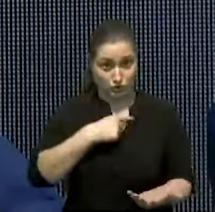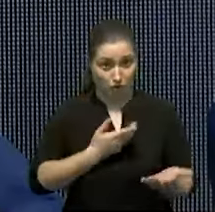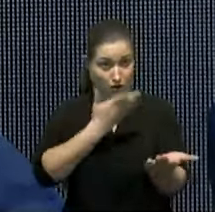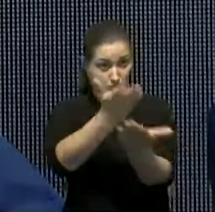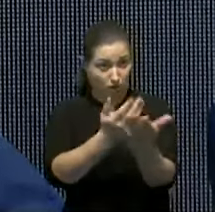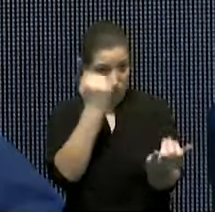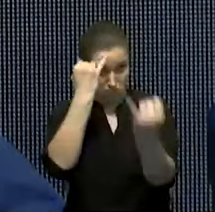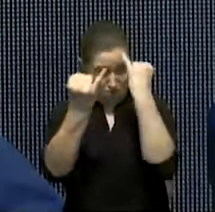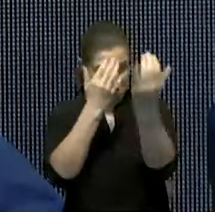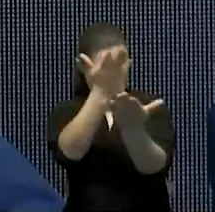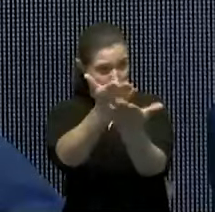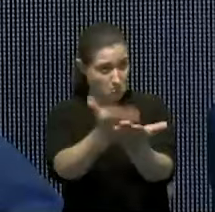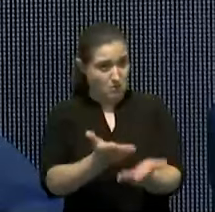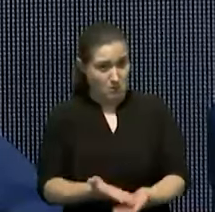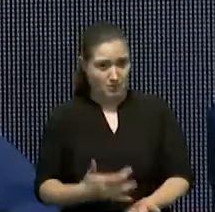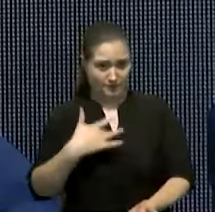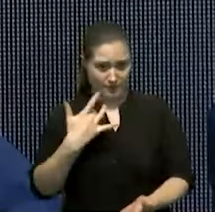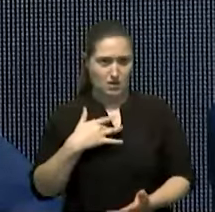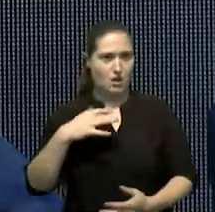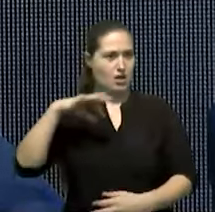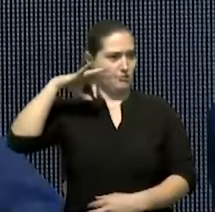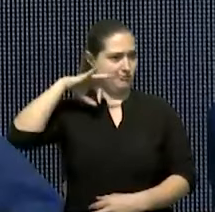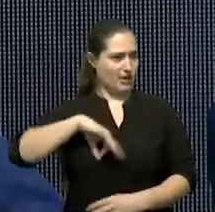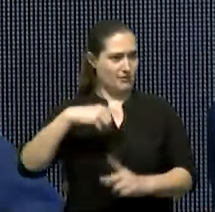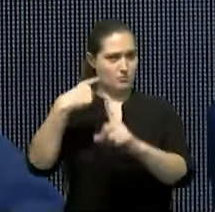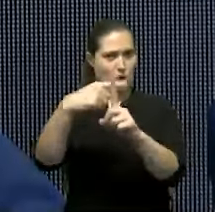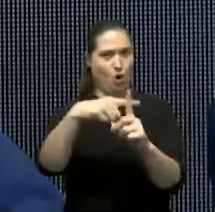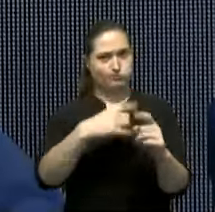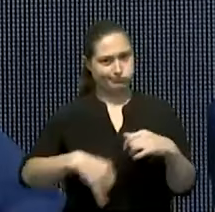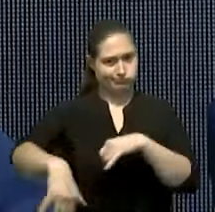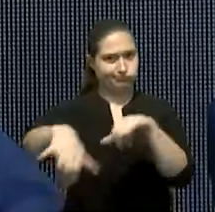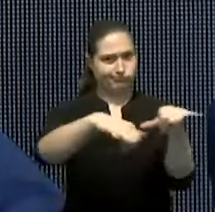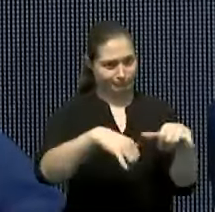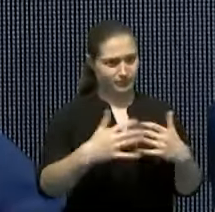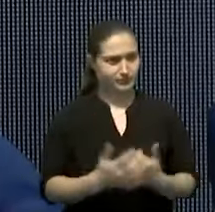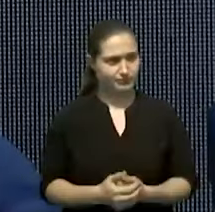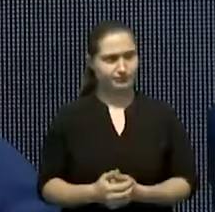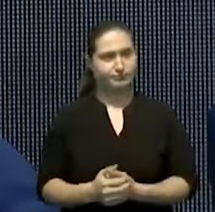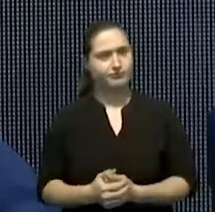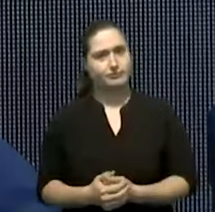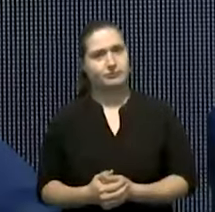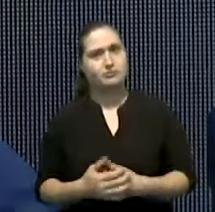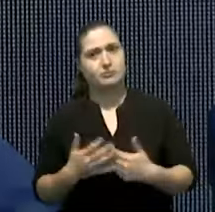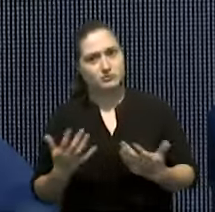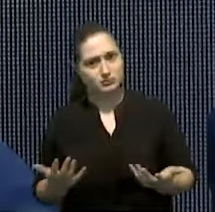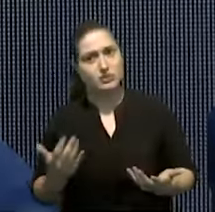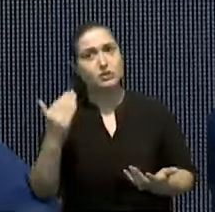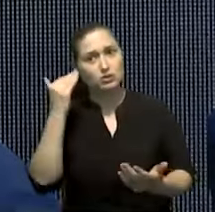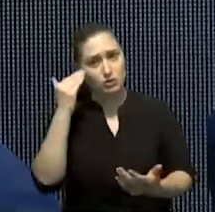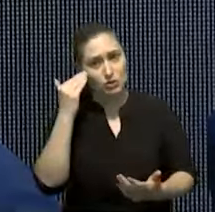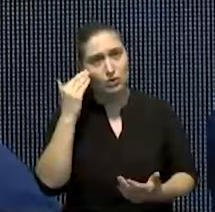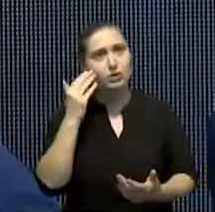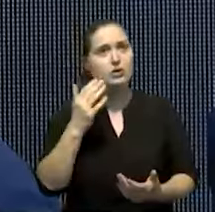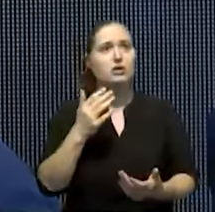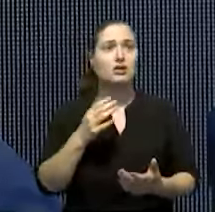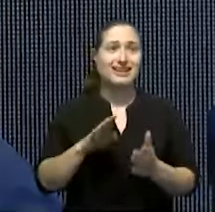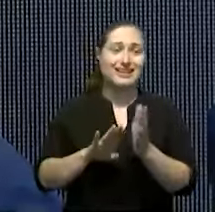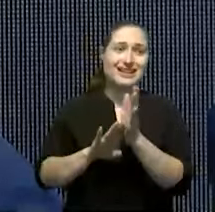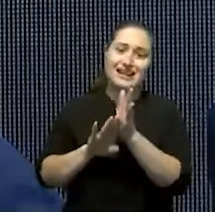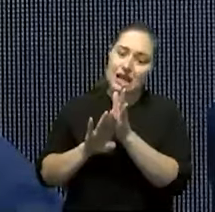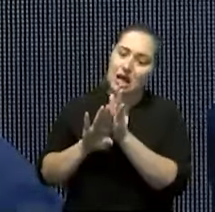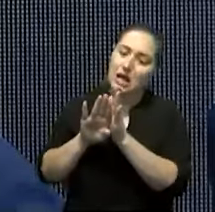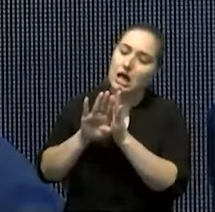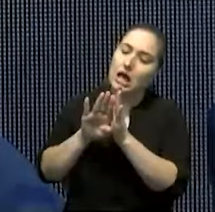de todos en el caso del crecimiento habrá cierta desaceleración no de